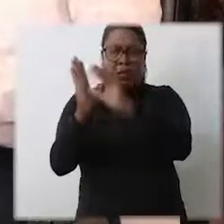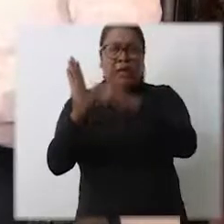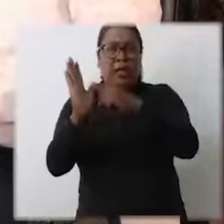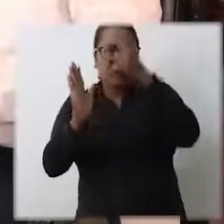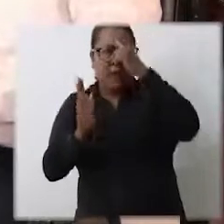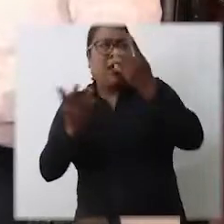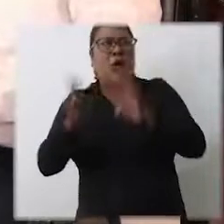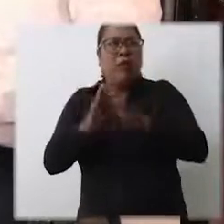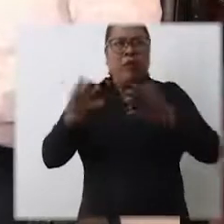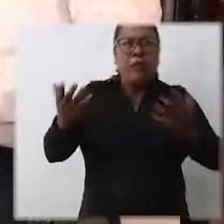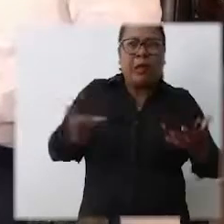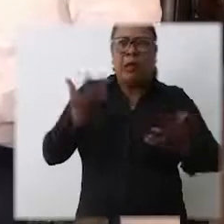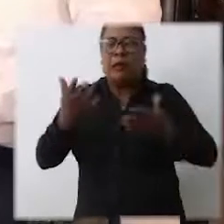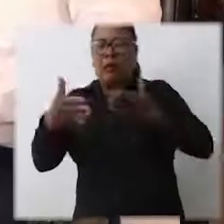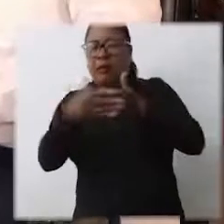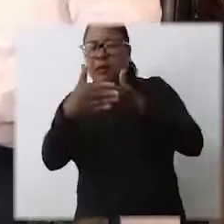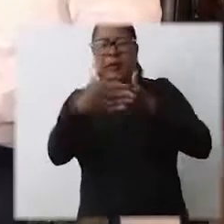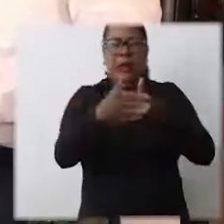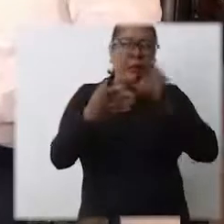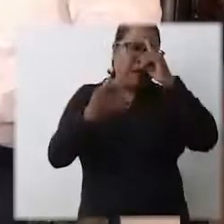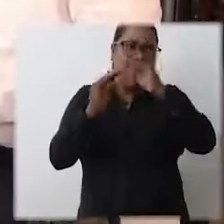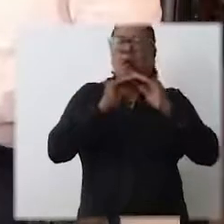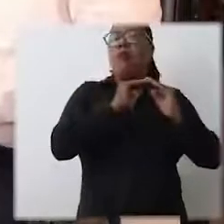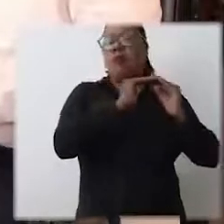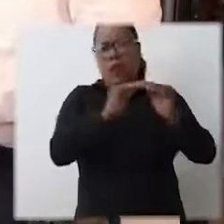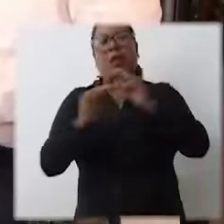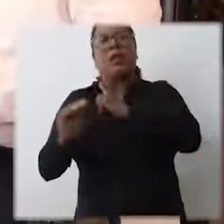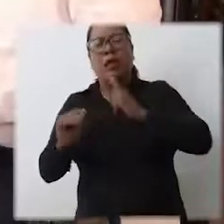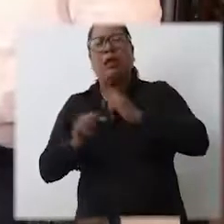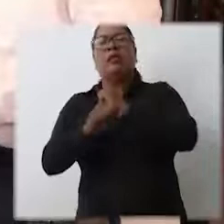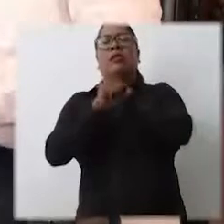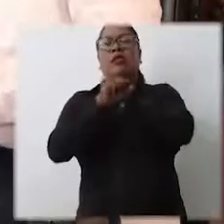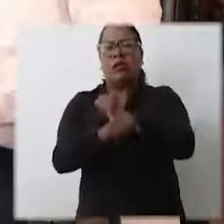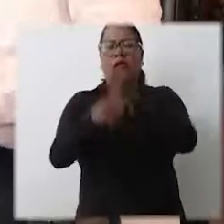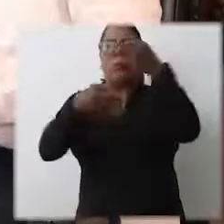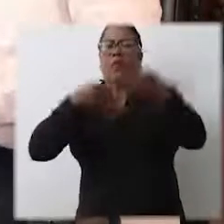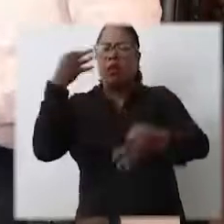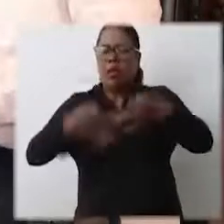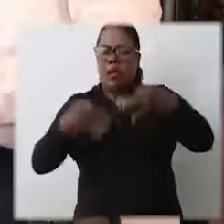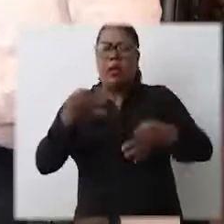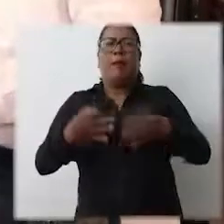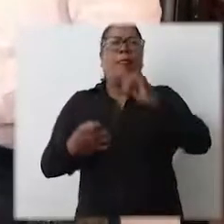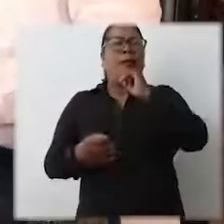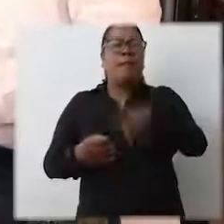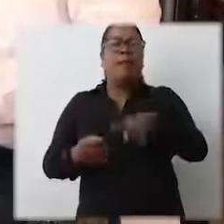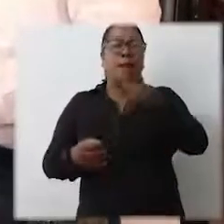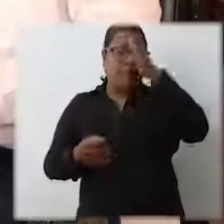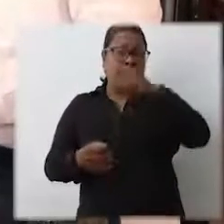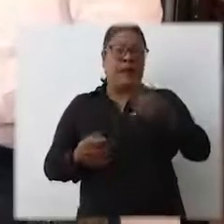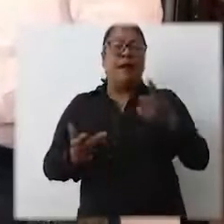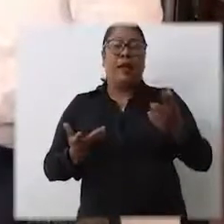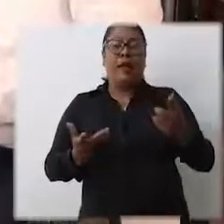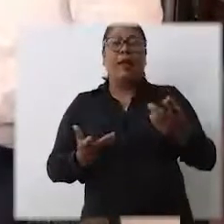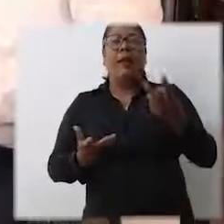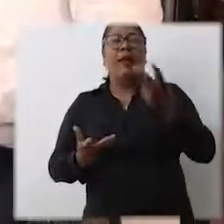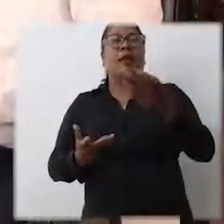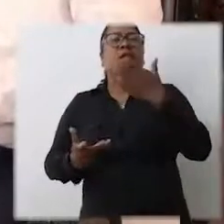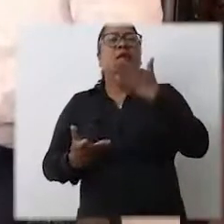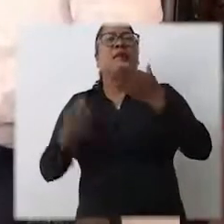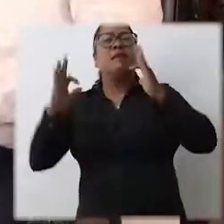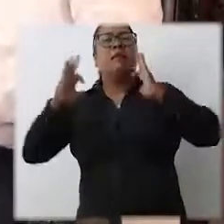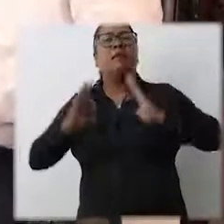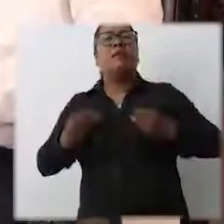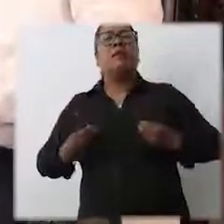pueden conseguir sus fines. En la actualidad, la ciudadanía se encuentra poco interesada por conocer